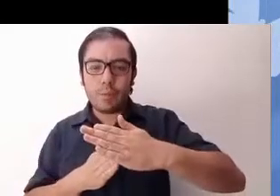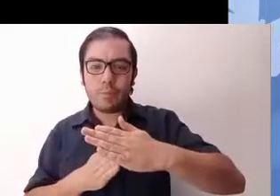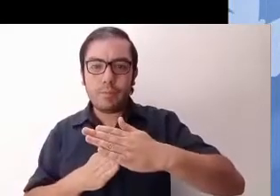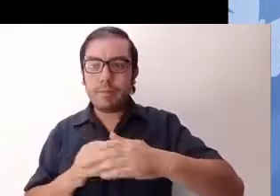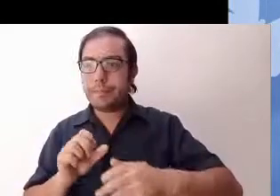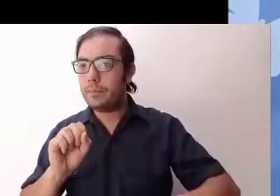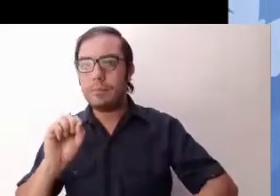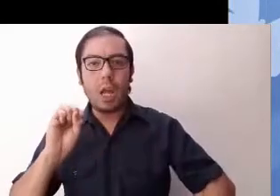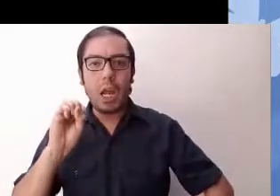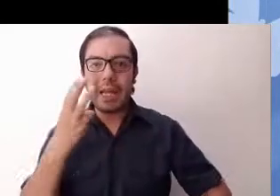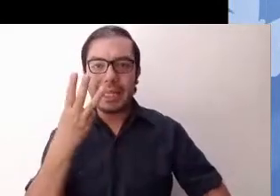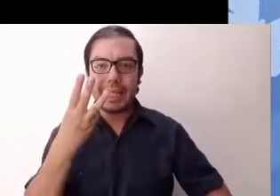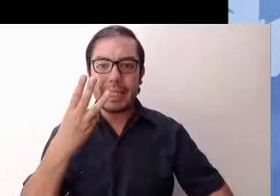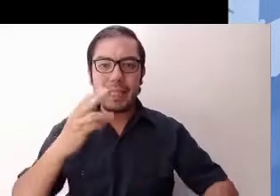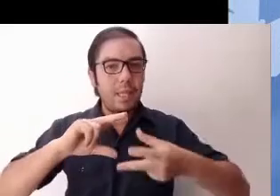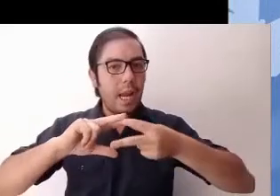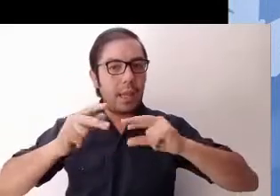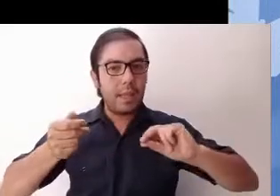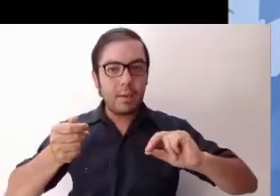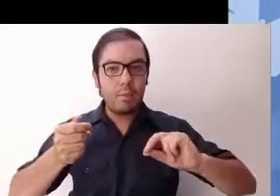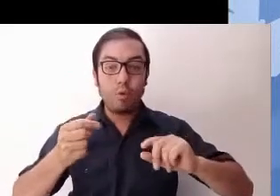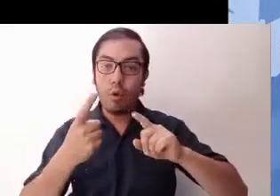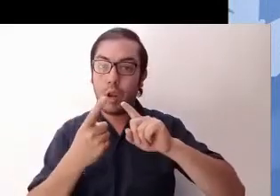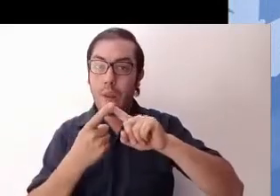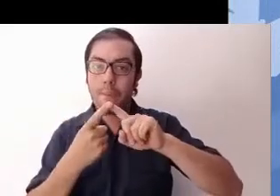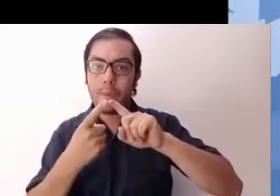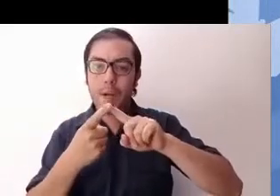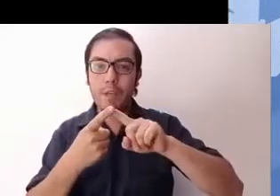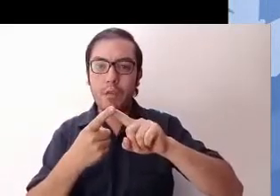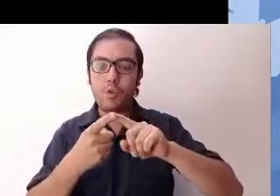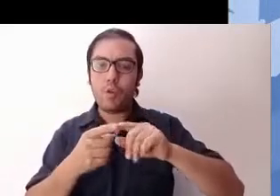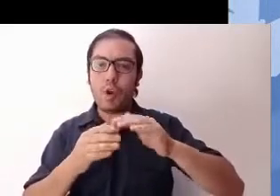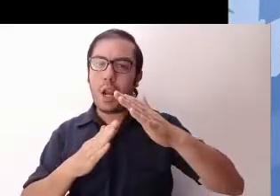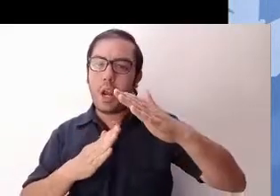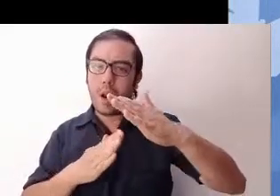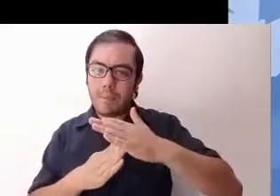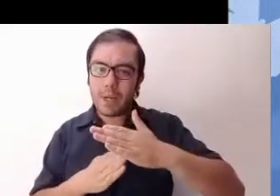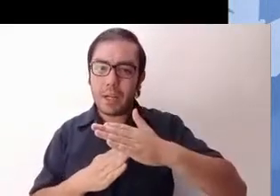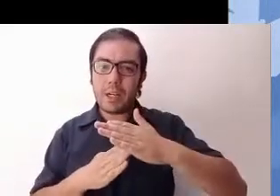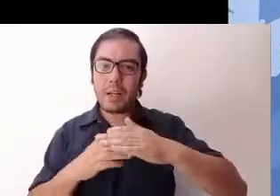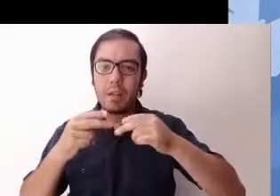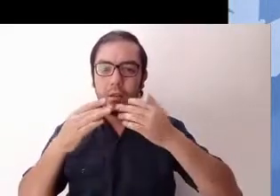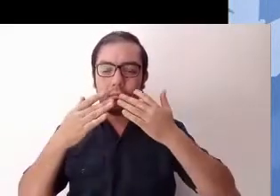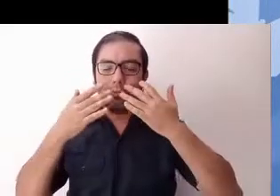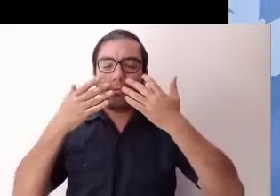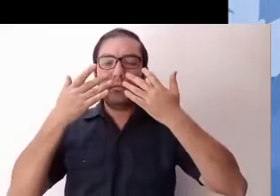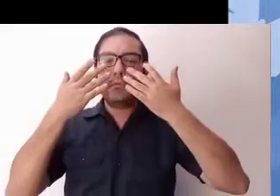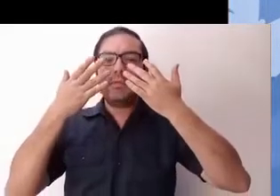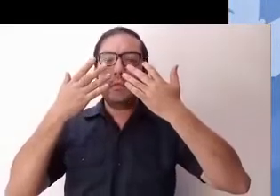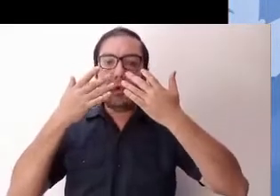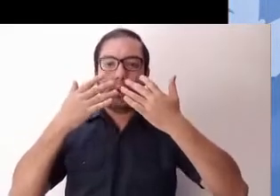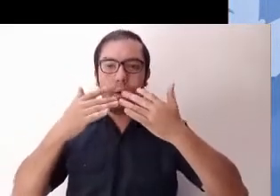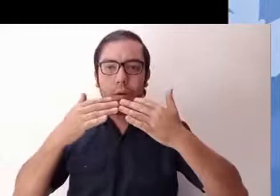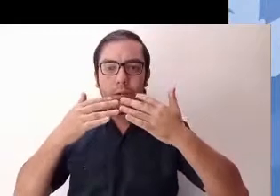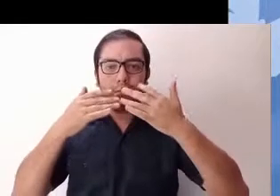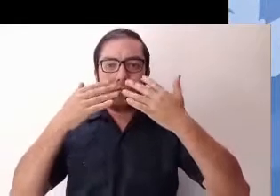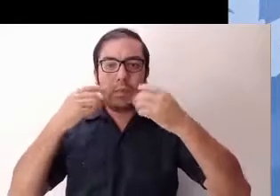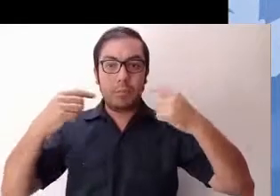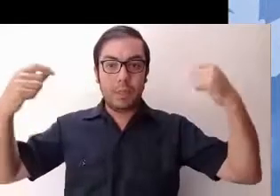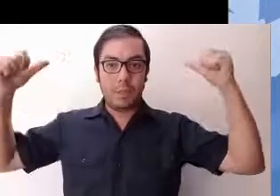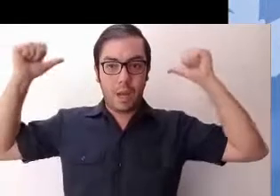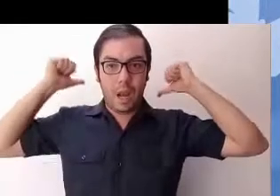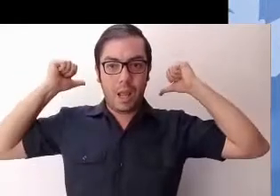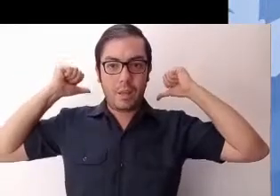paro respiratorio, que es la ausencia de flujo ventilatorio, es la ausencia de la funcionalidad